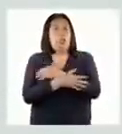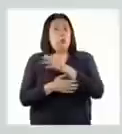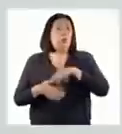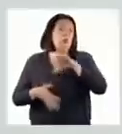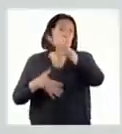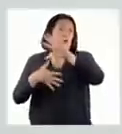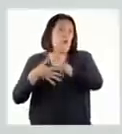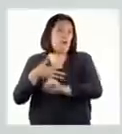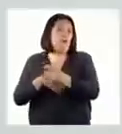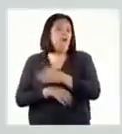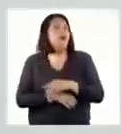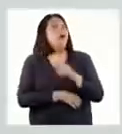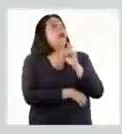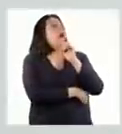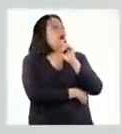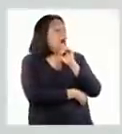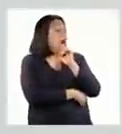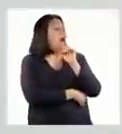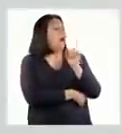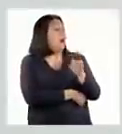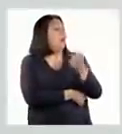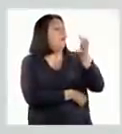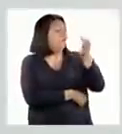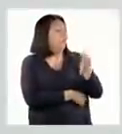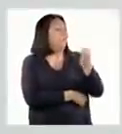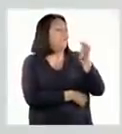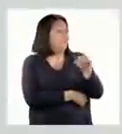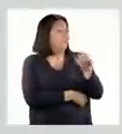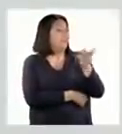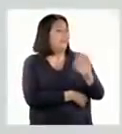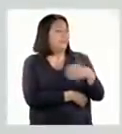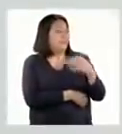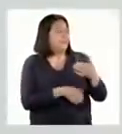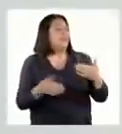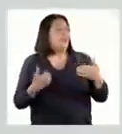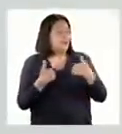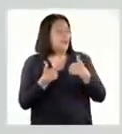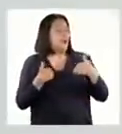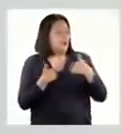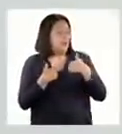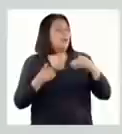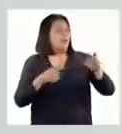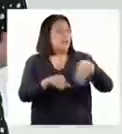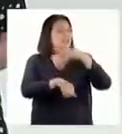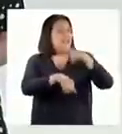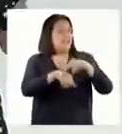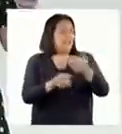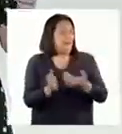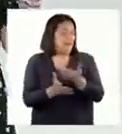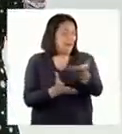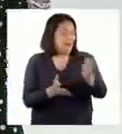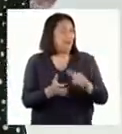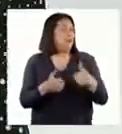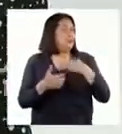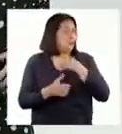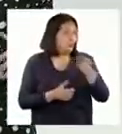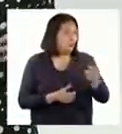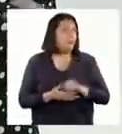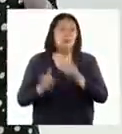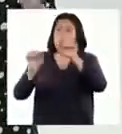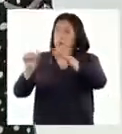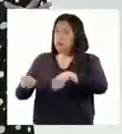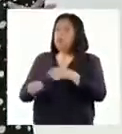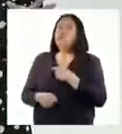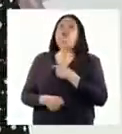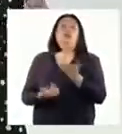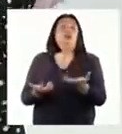sudamericano. ¡Ajá! Realmente es tu animal silvestre favorito. Además, es un